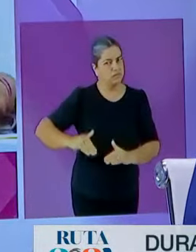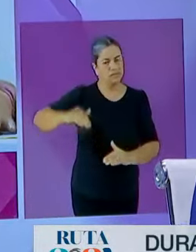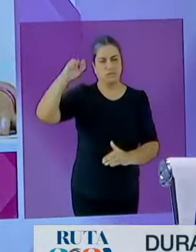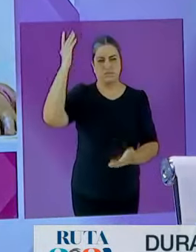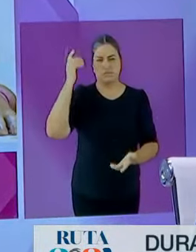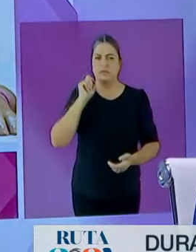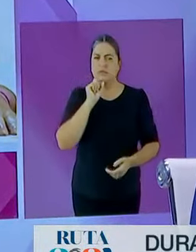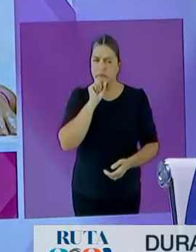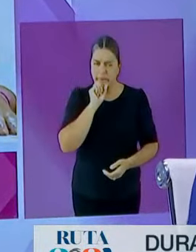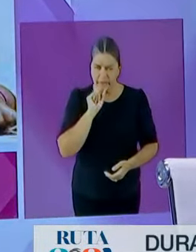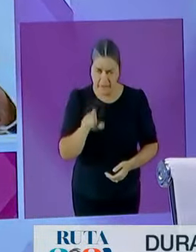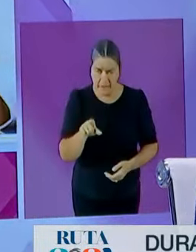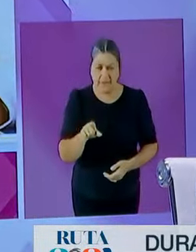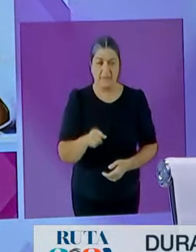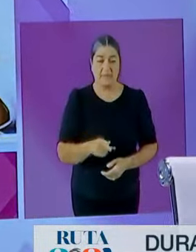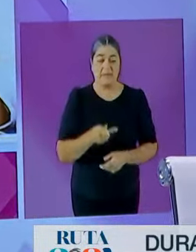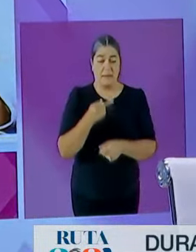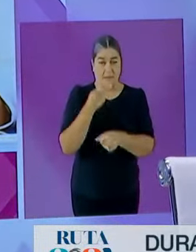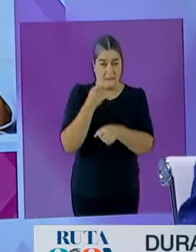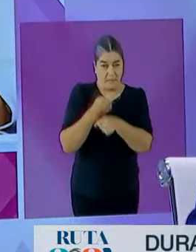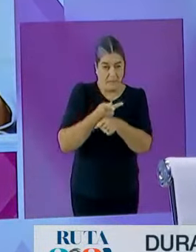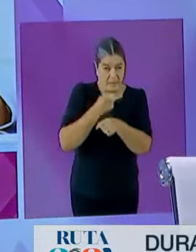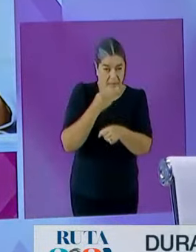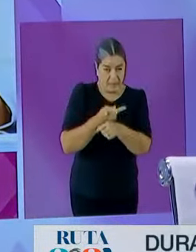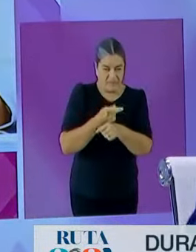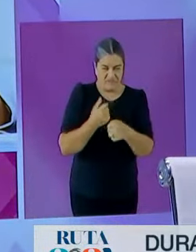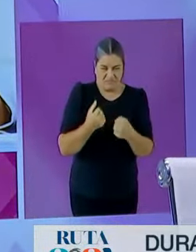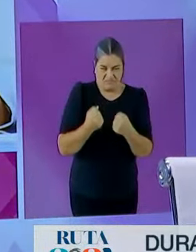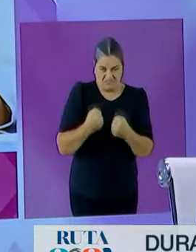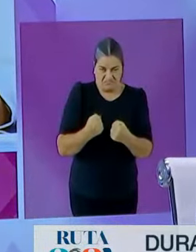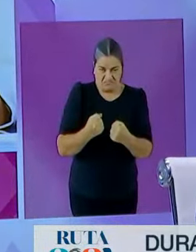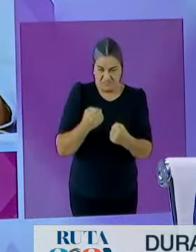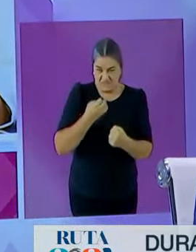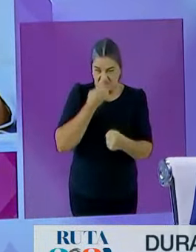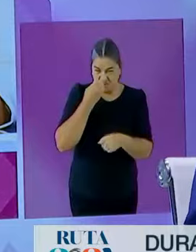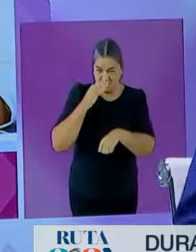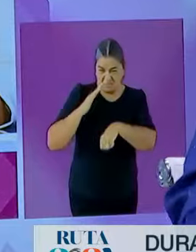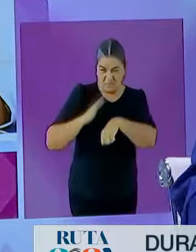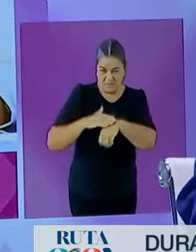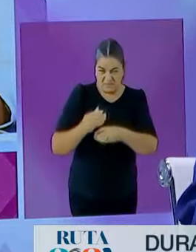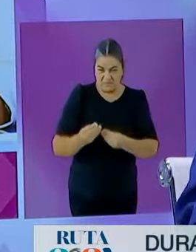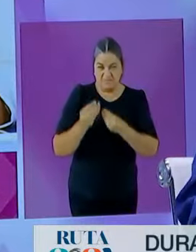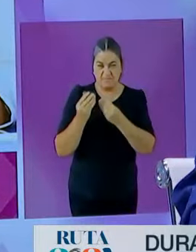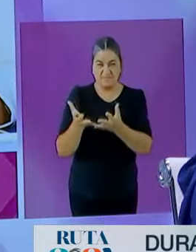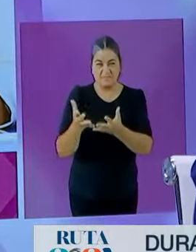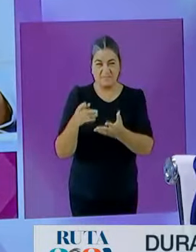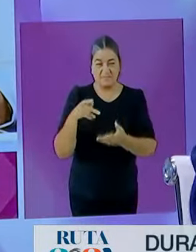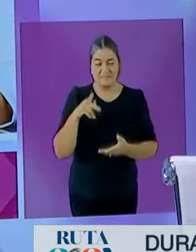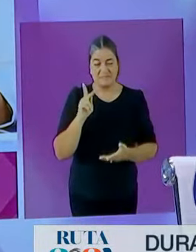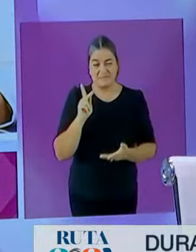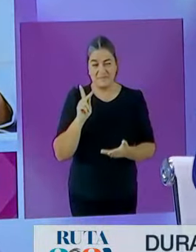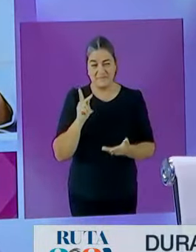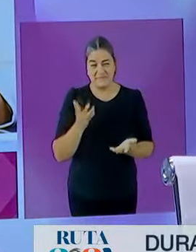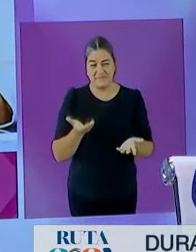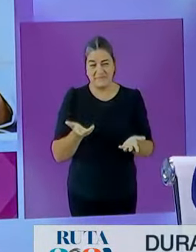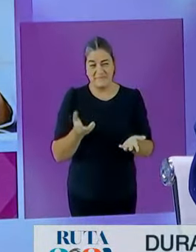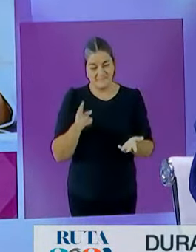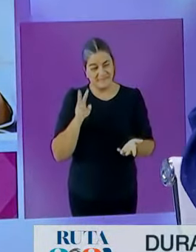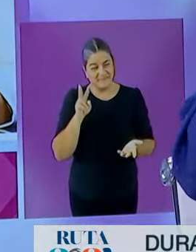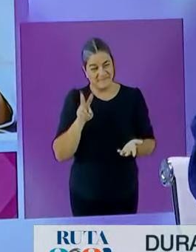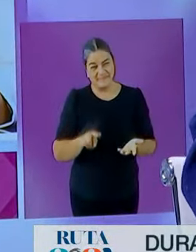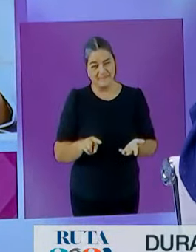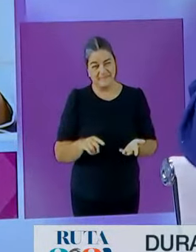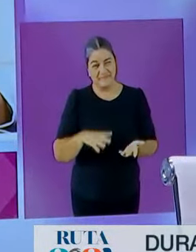razón Maínez en lo que dice, la corrupción se da en redes, se da de manera sistémica y efectivamente ya. La corrupción en México es